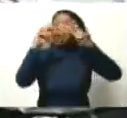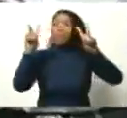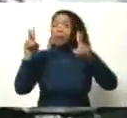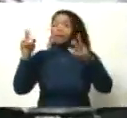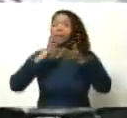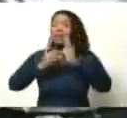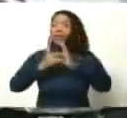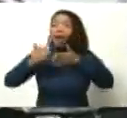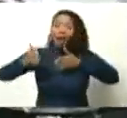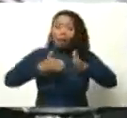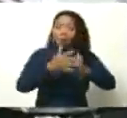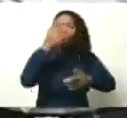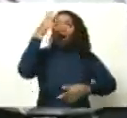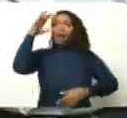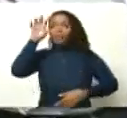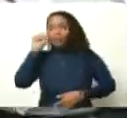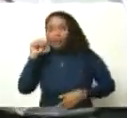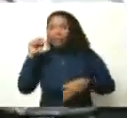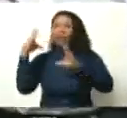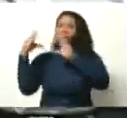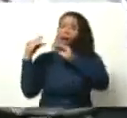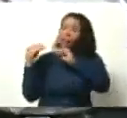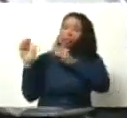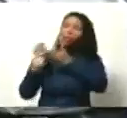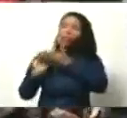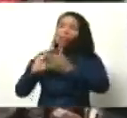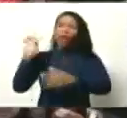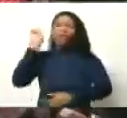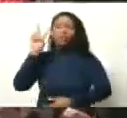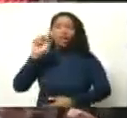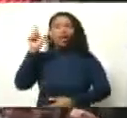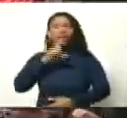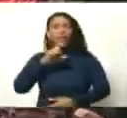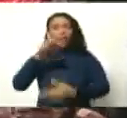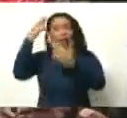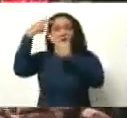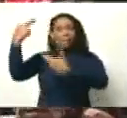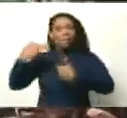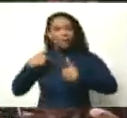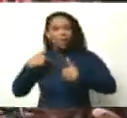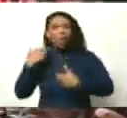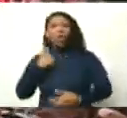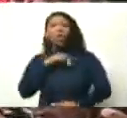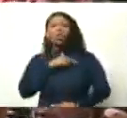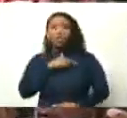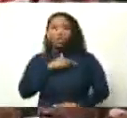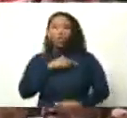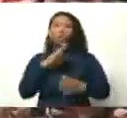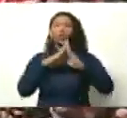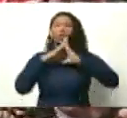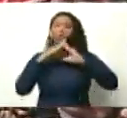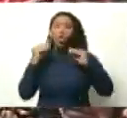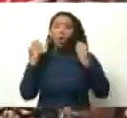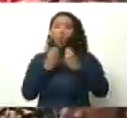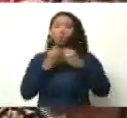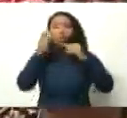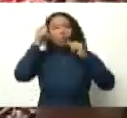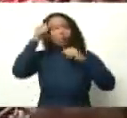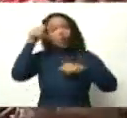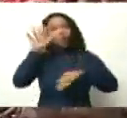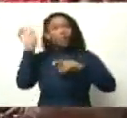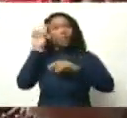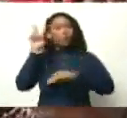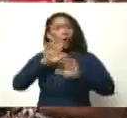camino, el entendimiento, el diálogo y Venezuela merece ser respetada. Nosotros estamos todos con el pueblo venezolano,